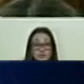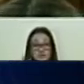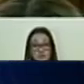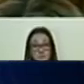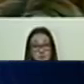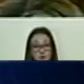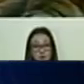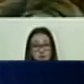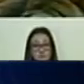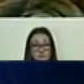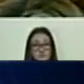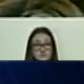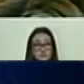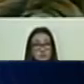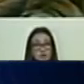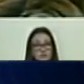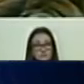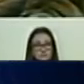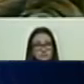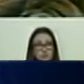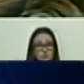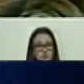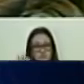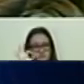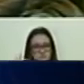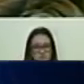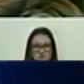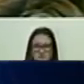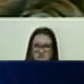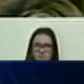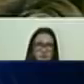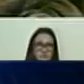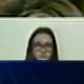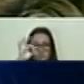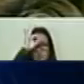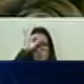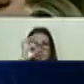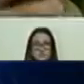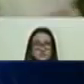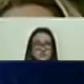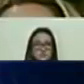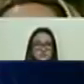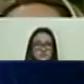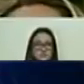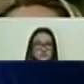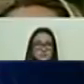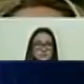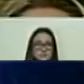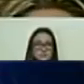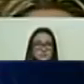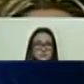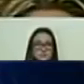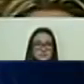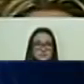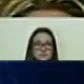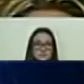millones de venezolanos que supuestamente han salido, no sé si es una cifra oficial, pero con respecto a